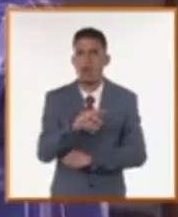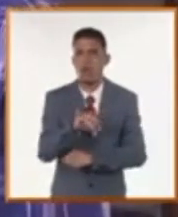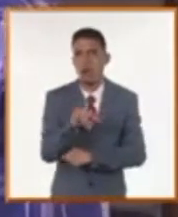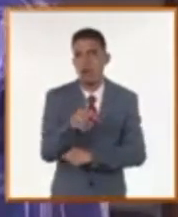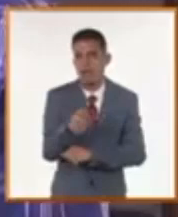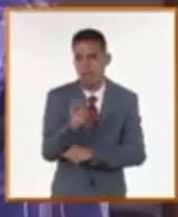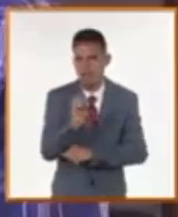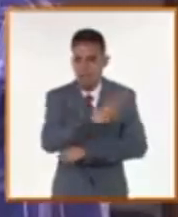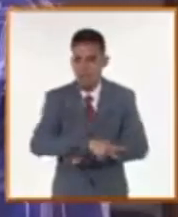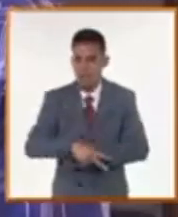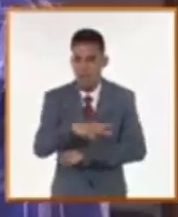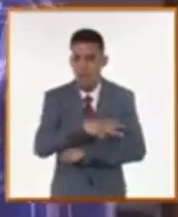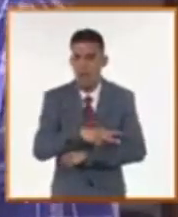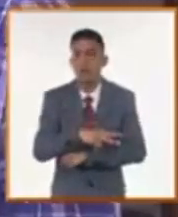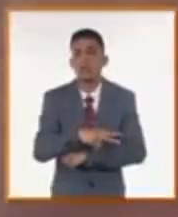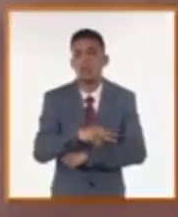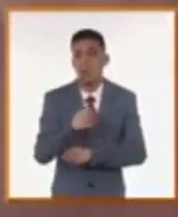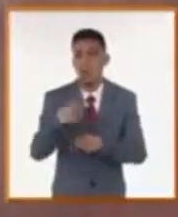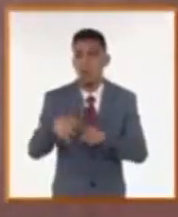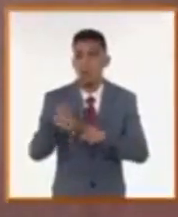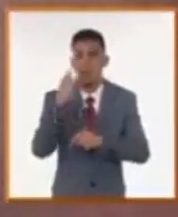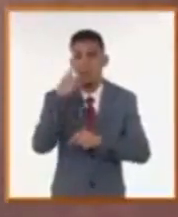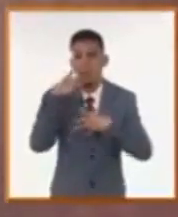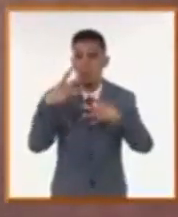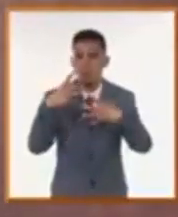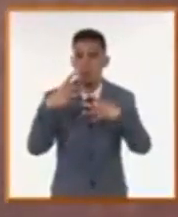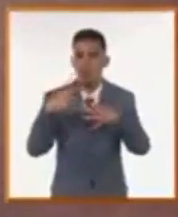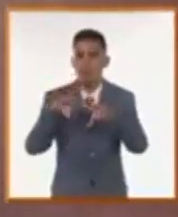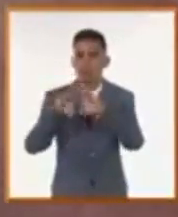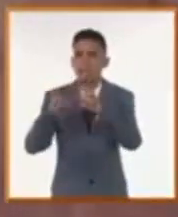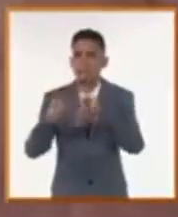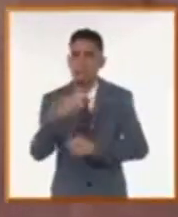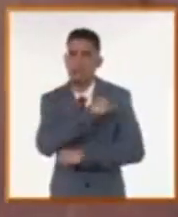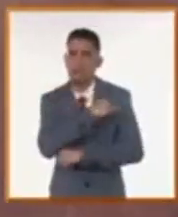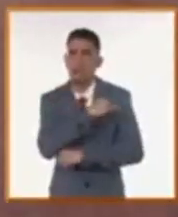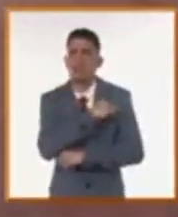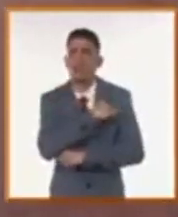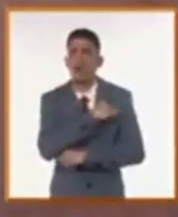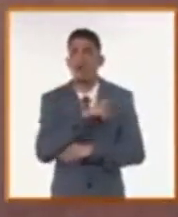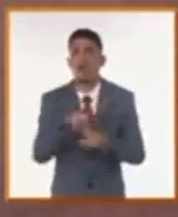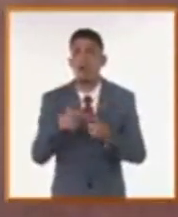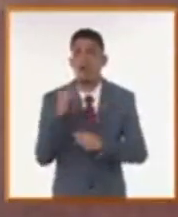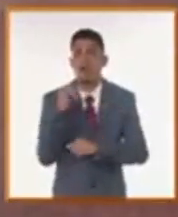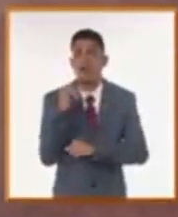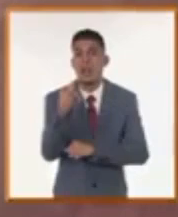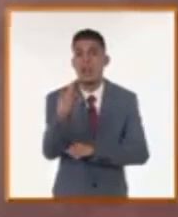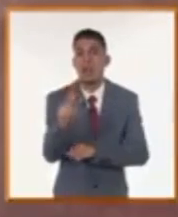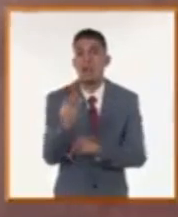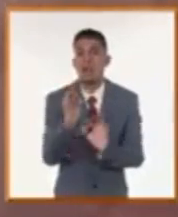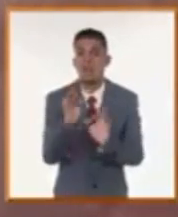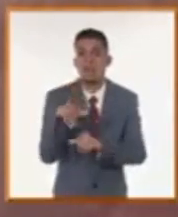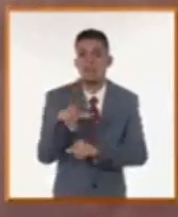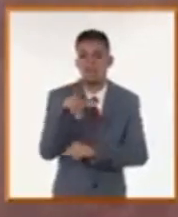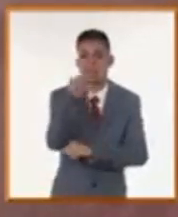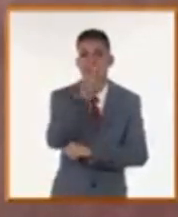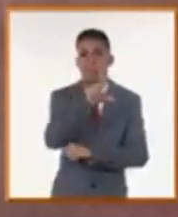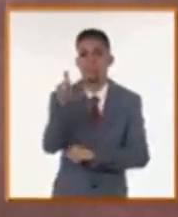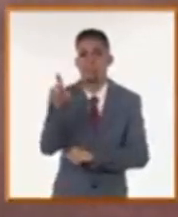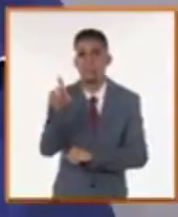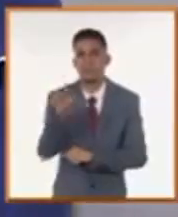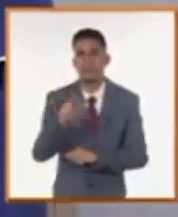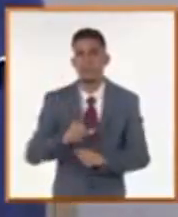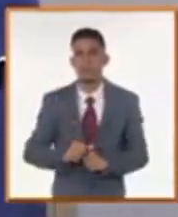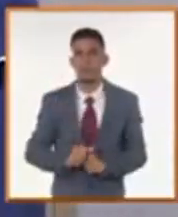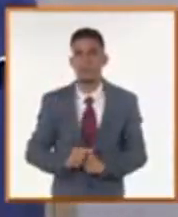también importantes unidades sudafricanas que estaban dislocadas a esa altura también muy próxima a la frontera sur de